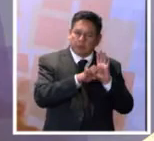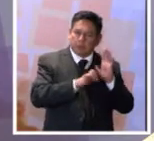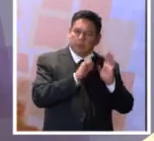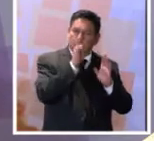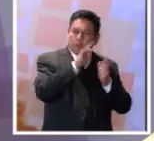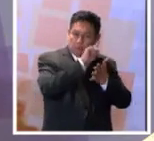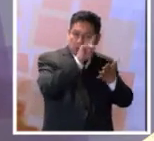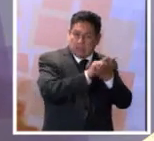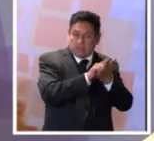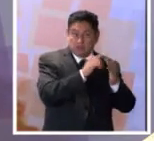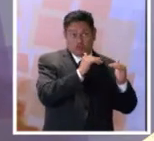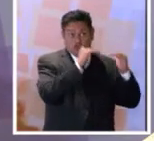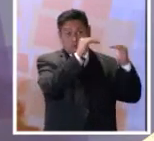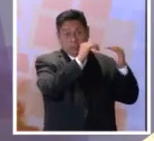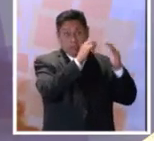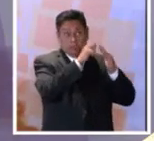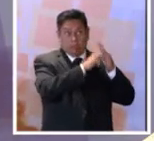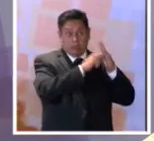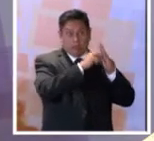política de las mujeres,